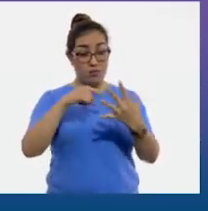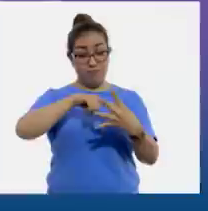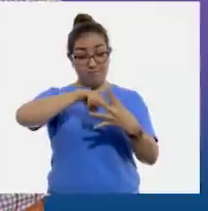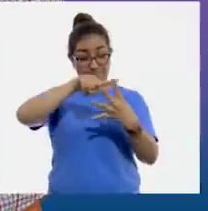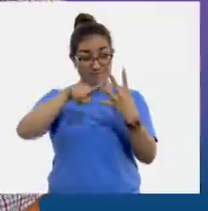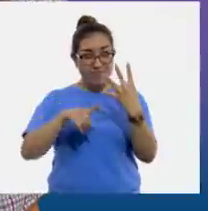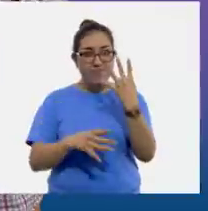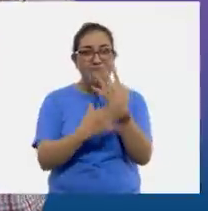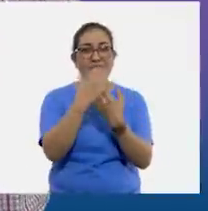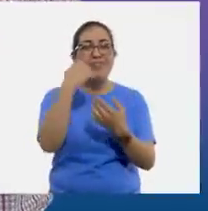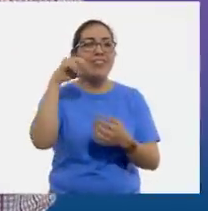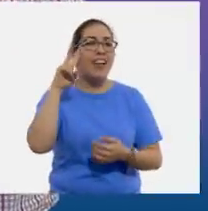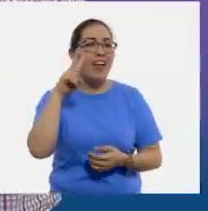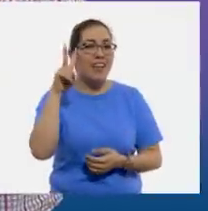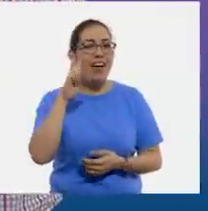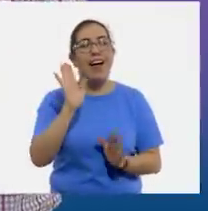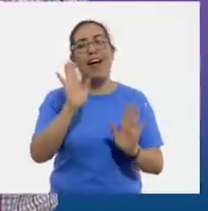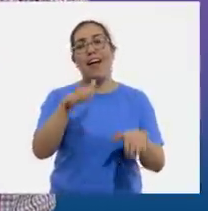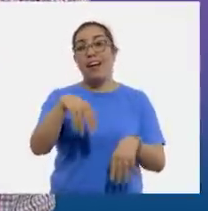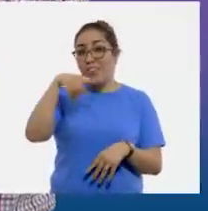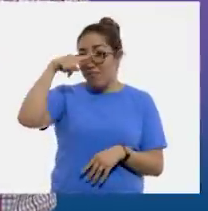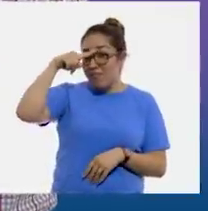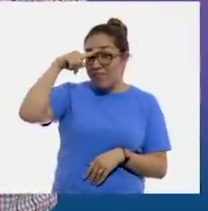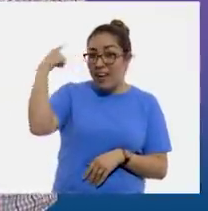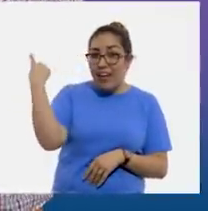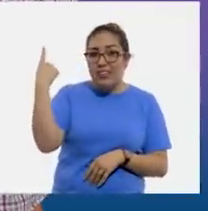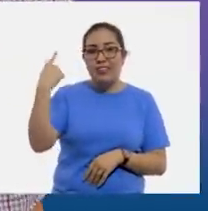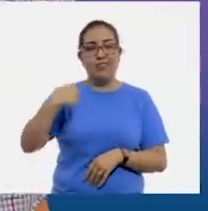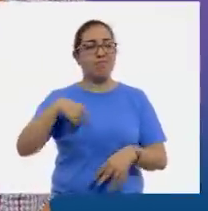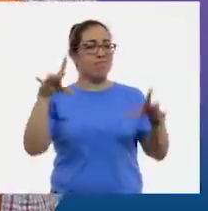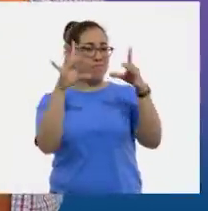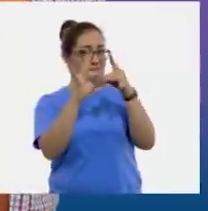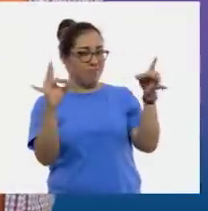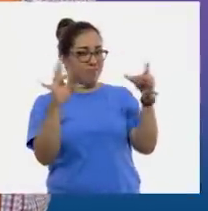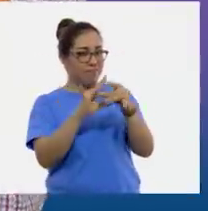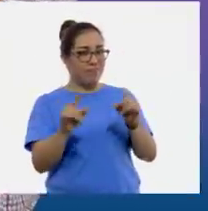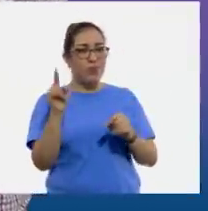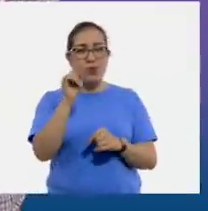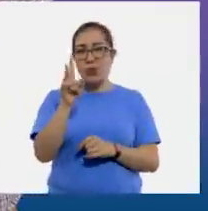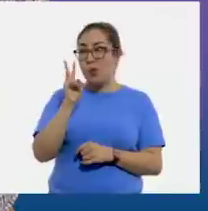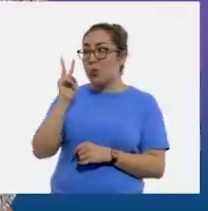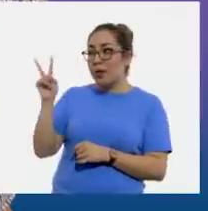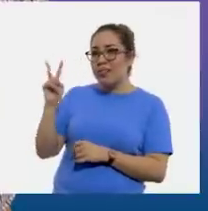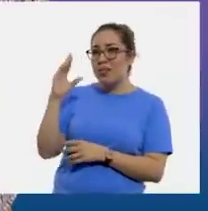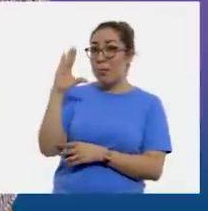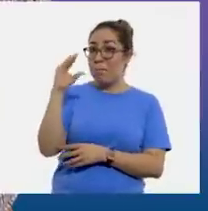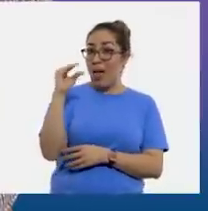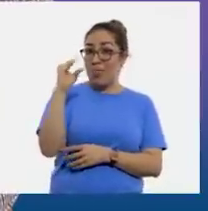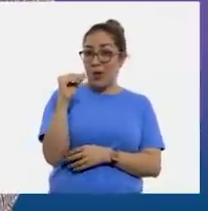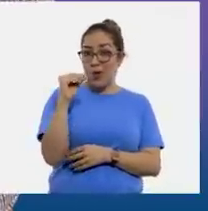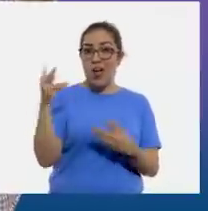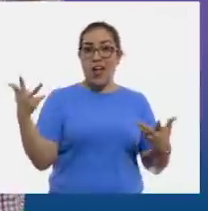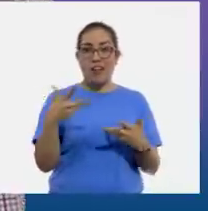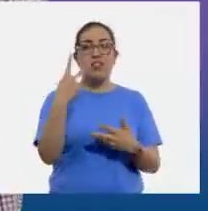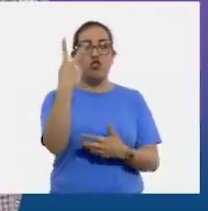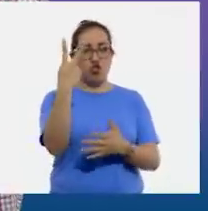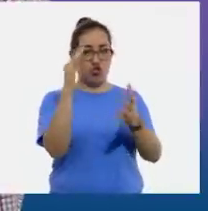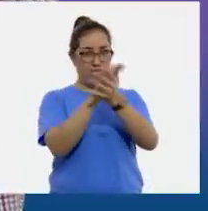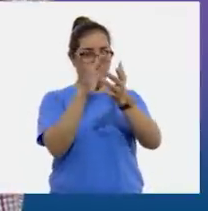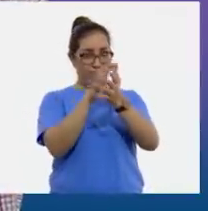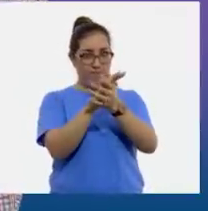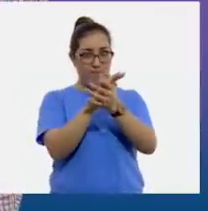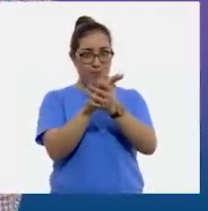cualidades? Es muy fácil, te explico. Cuando mires en la pantalla el pato, daremos dos palmadas.